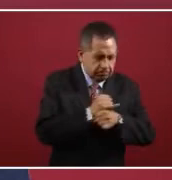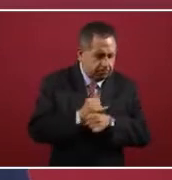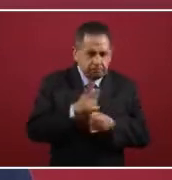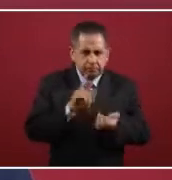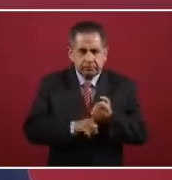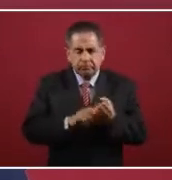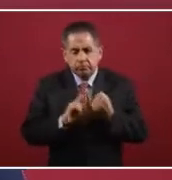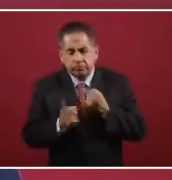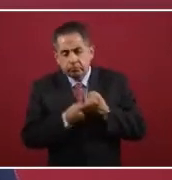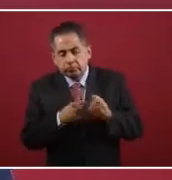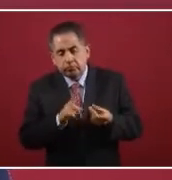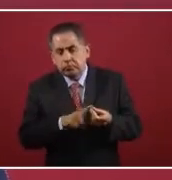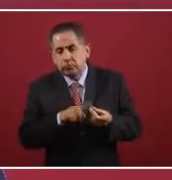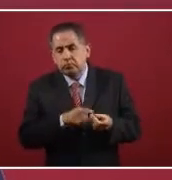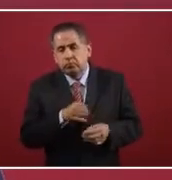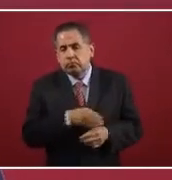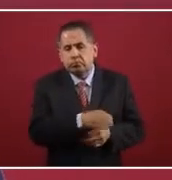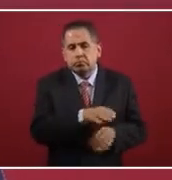investiga